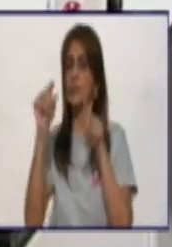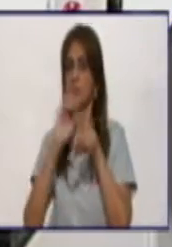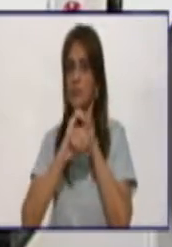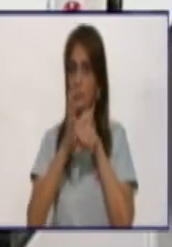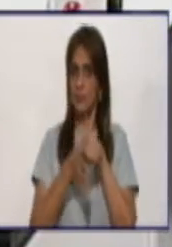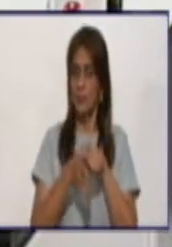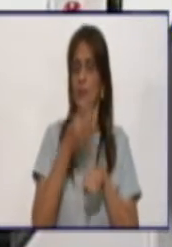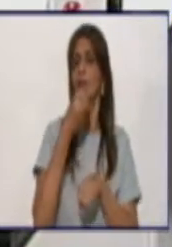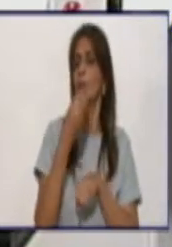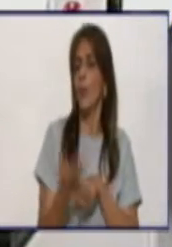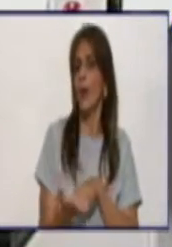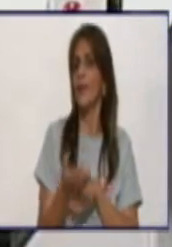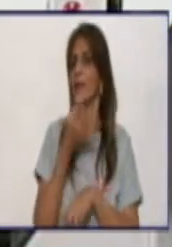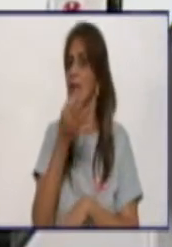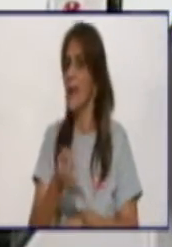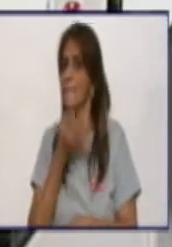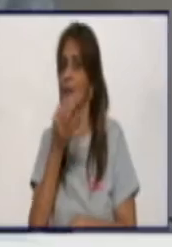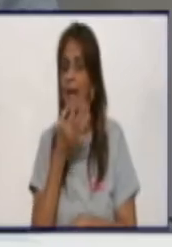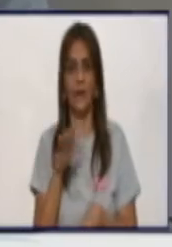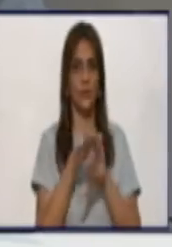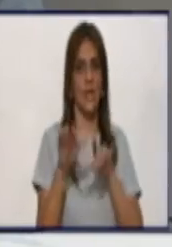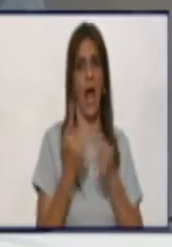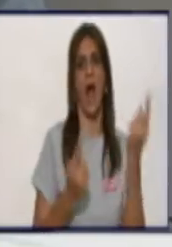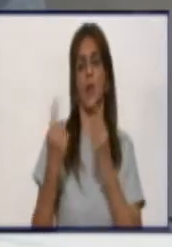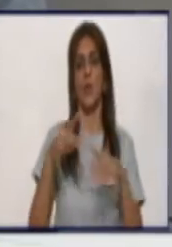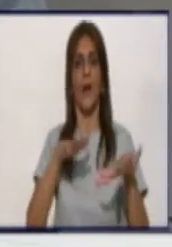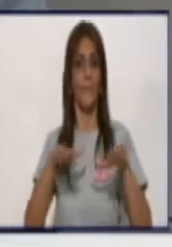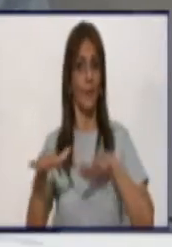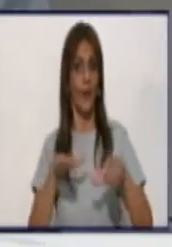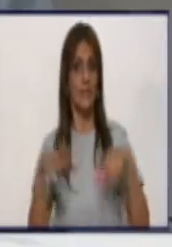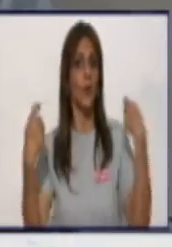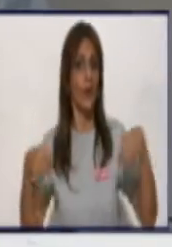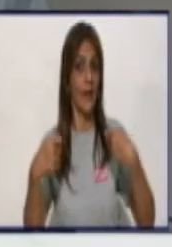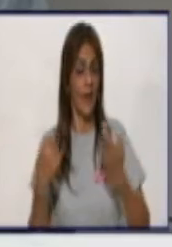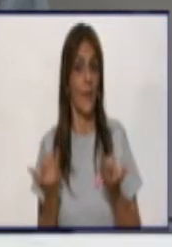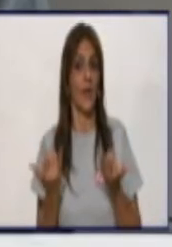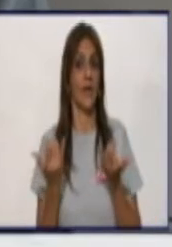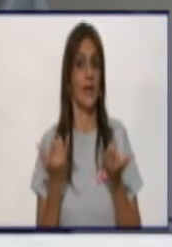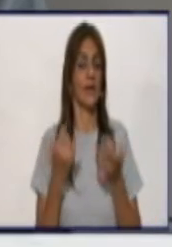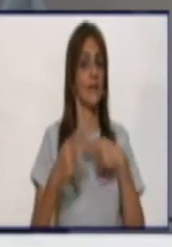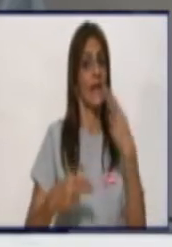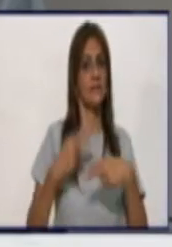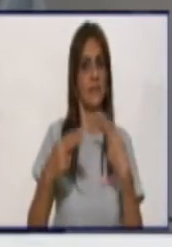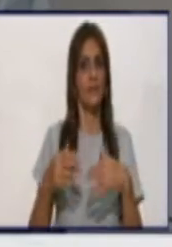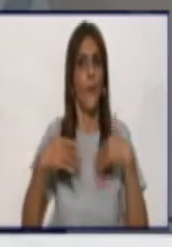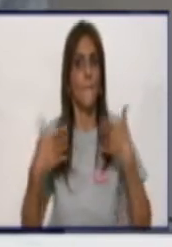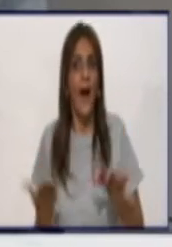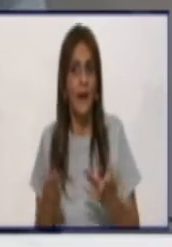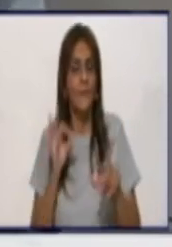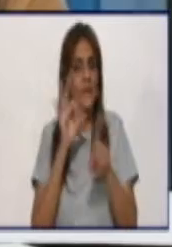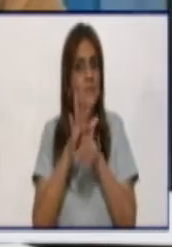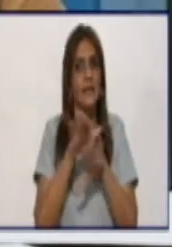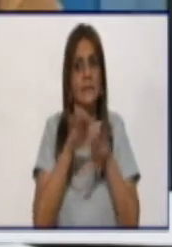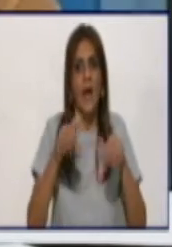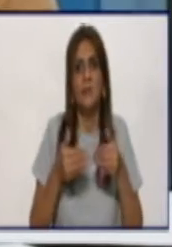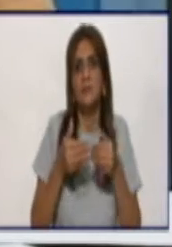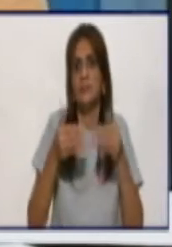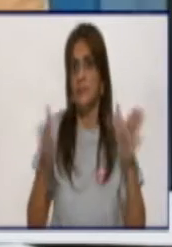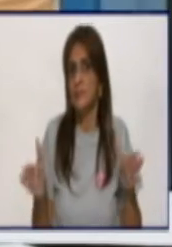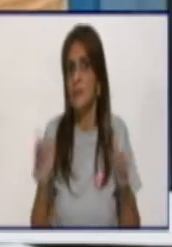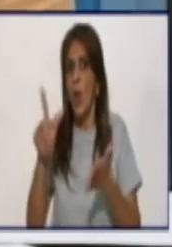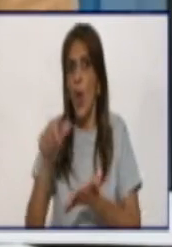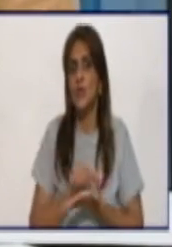hablando de alguna preparación que tenemos que ir dándonos para aperturar los servicios yo le propongo gobernador ir al diálogo